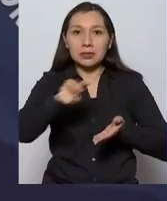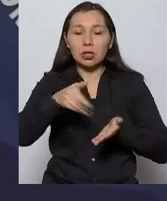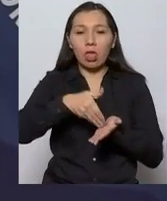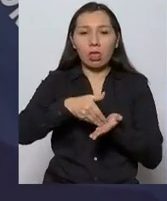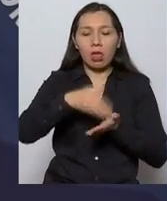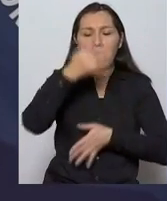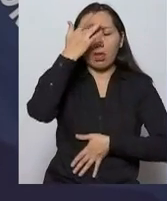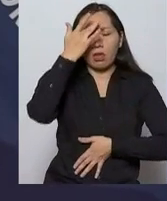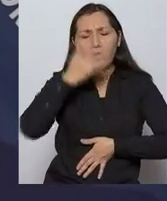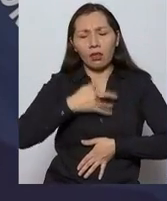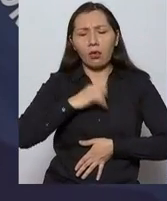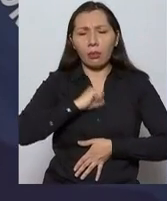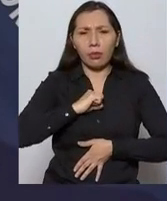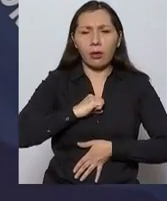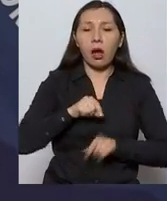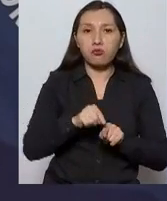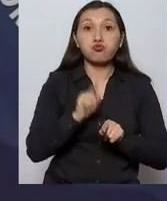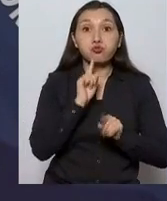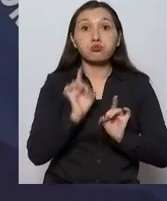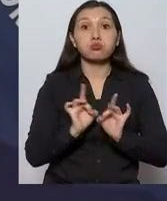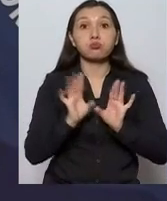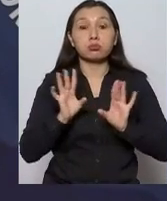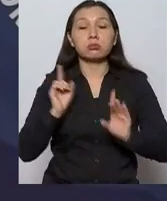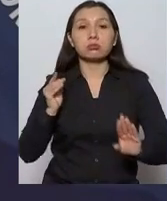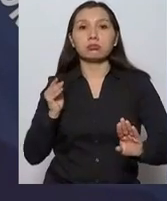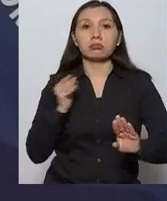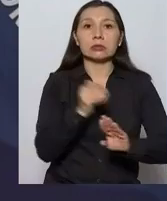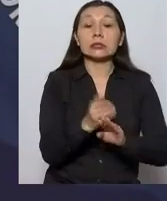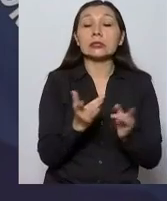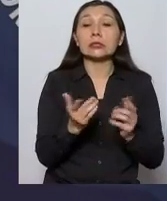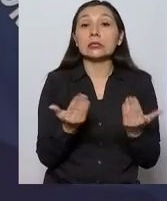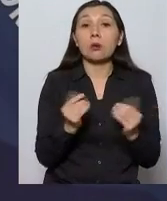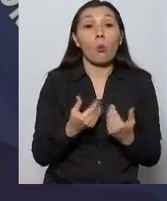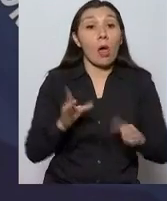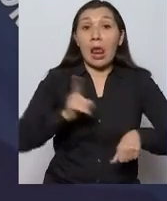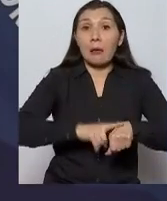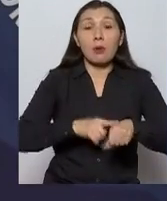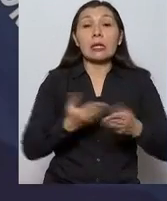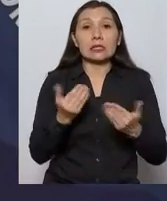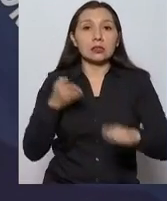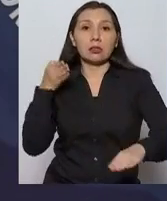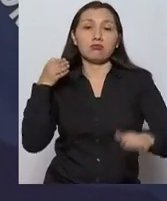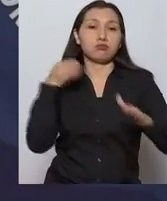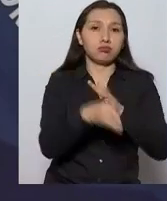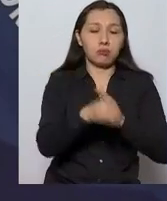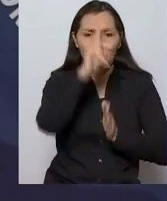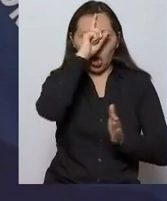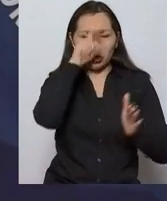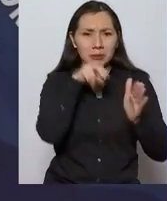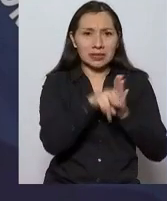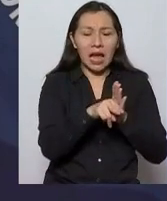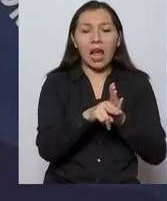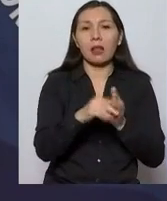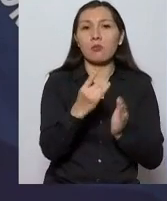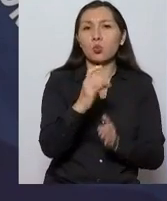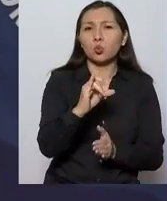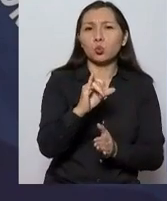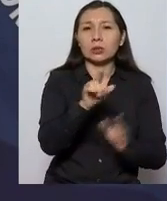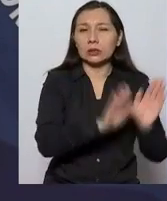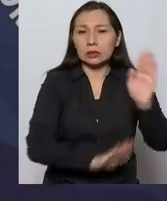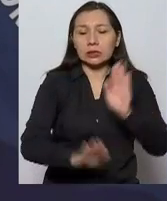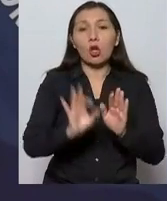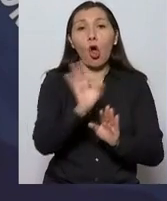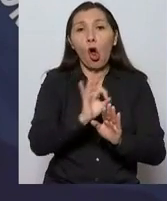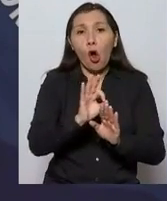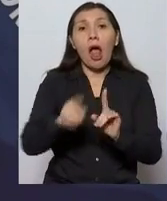casos sintomáticos que eventualmente pueden requerir, como insisto, hospitalización, tratamiento intensivo o conexión